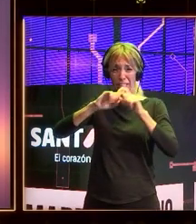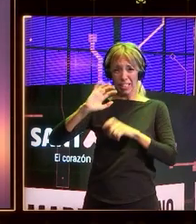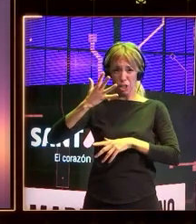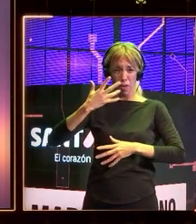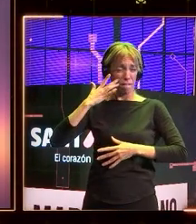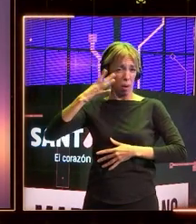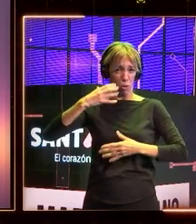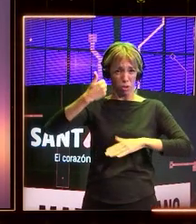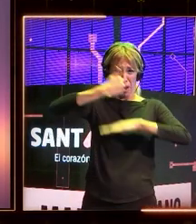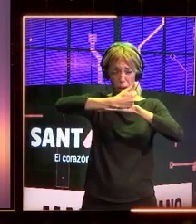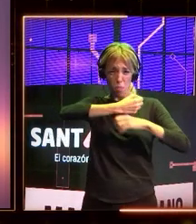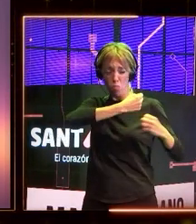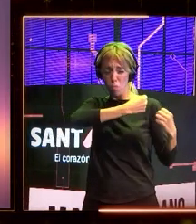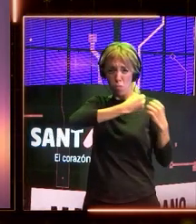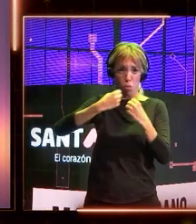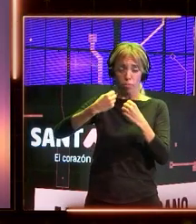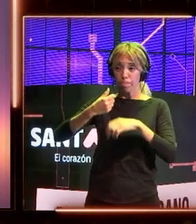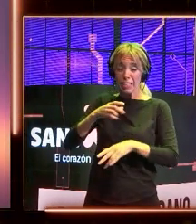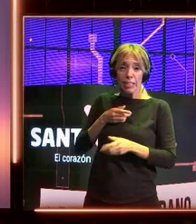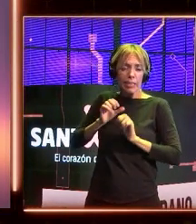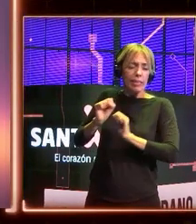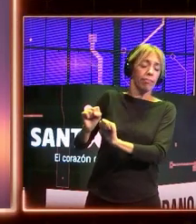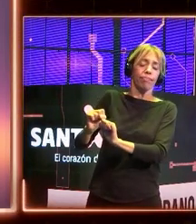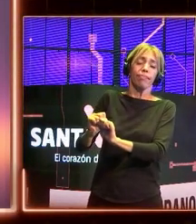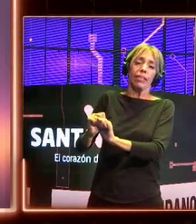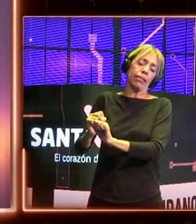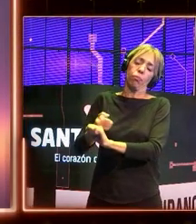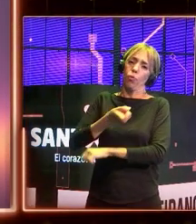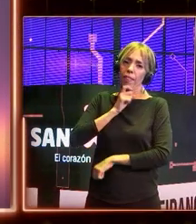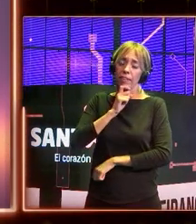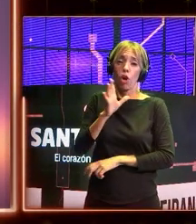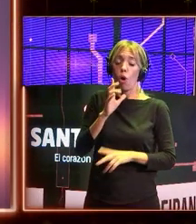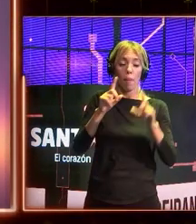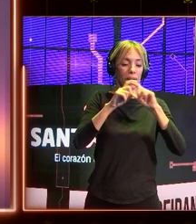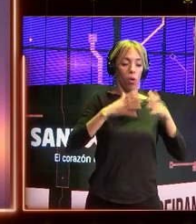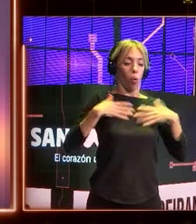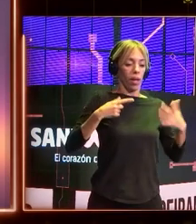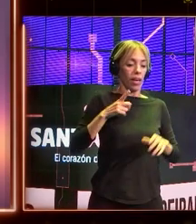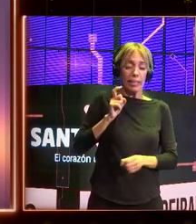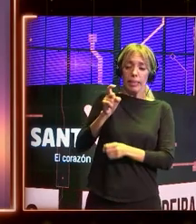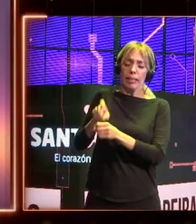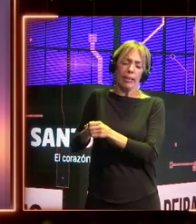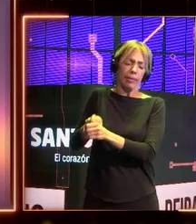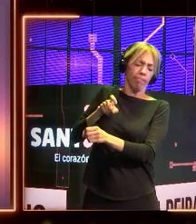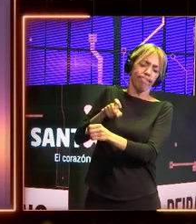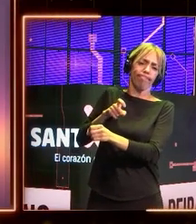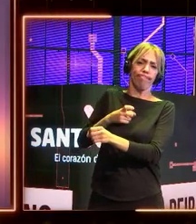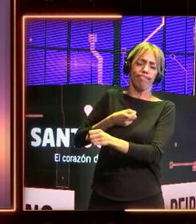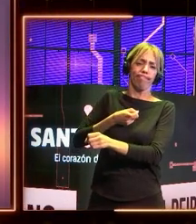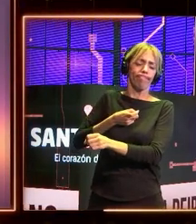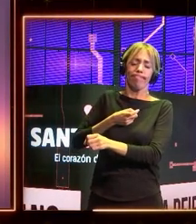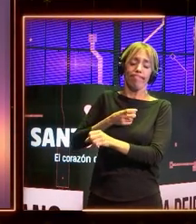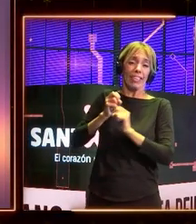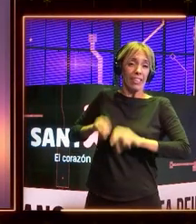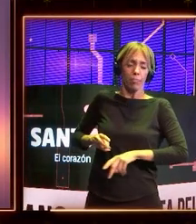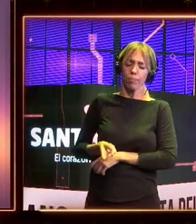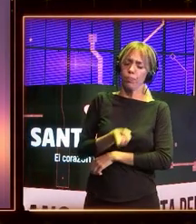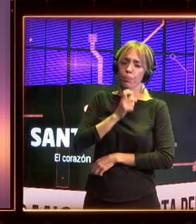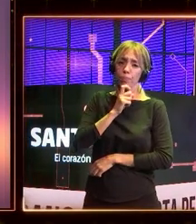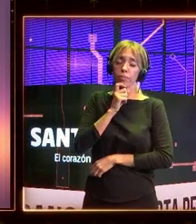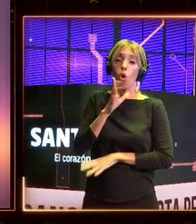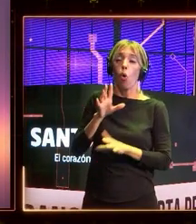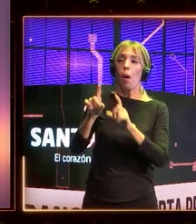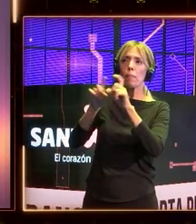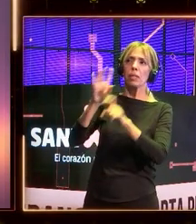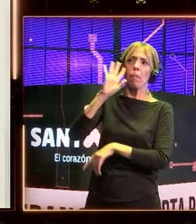difícil pensar en tener una empresa de cualquier tipo sin utilizar los productos de una empresa que parece no ser de las Big Five,